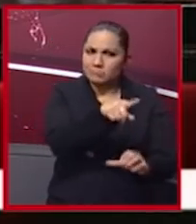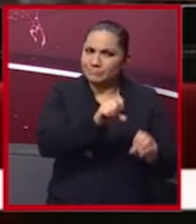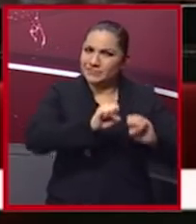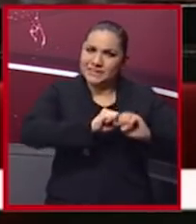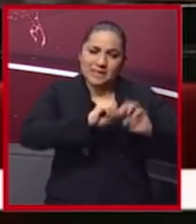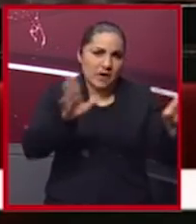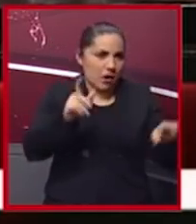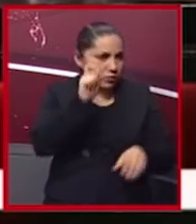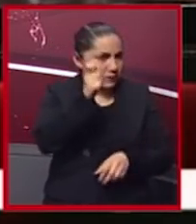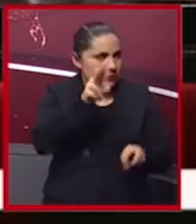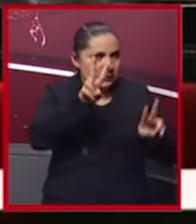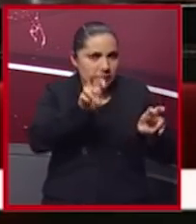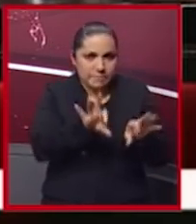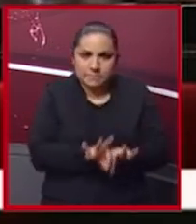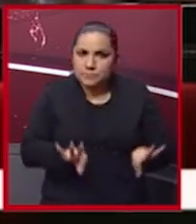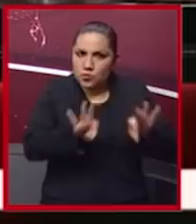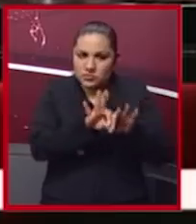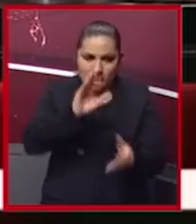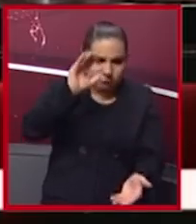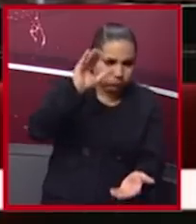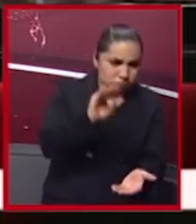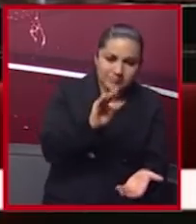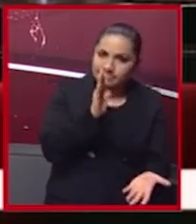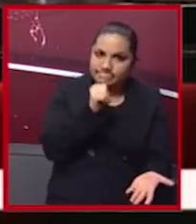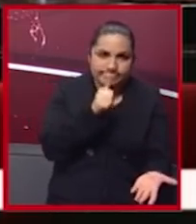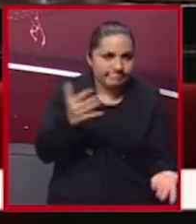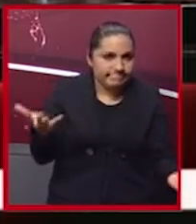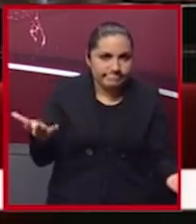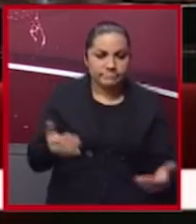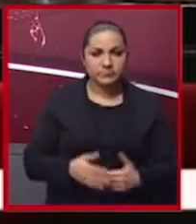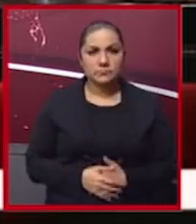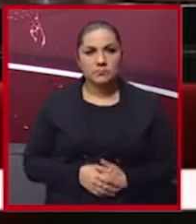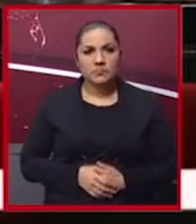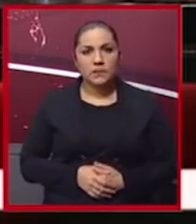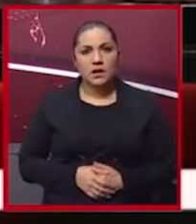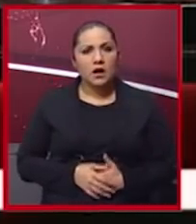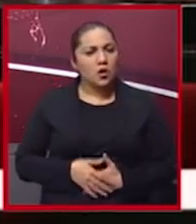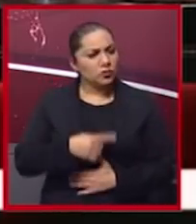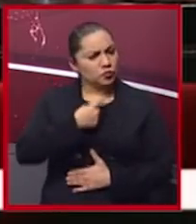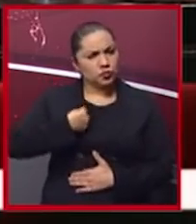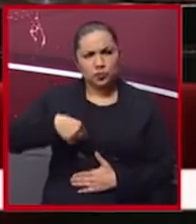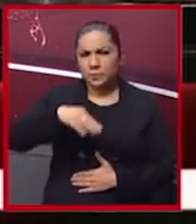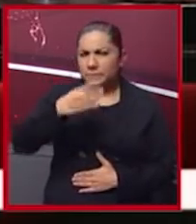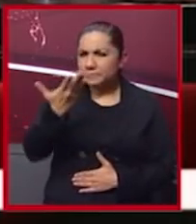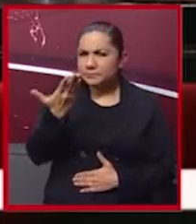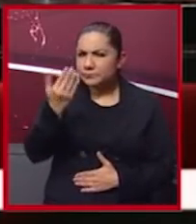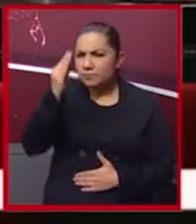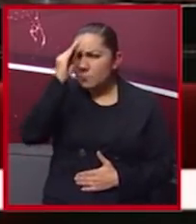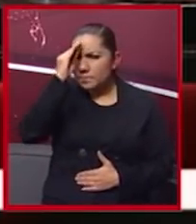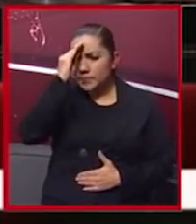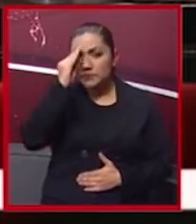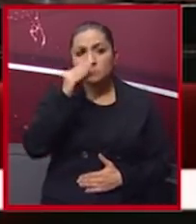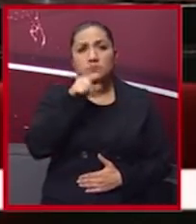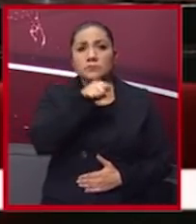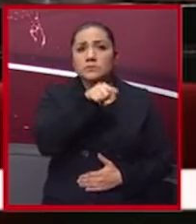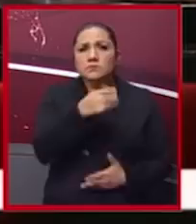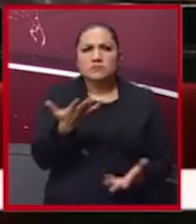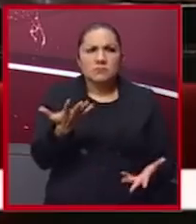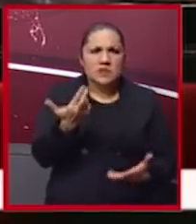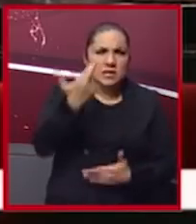que se protege de manera injustificada nuevas actividades